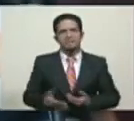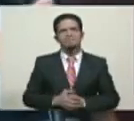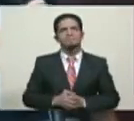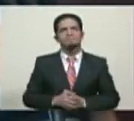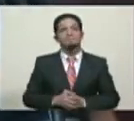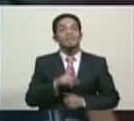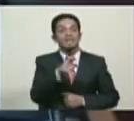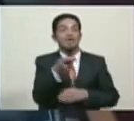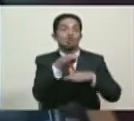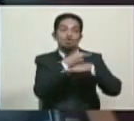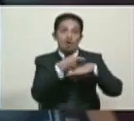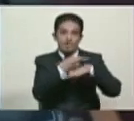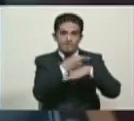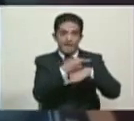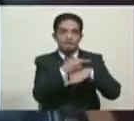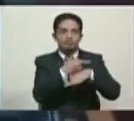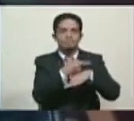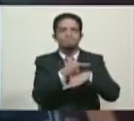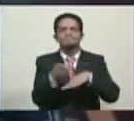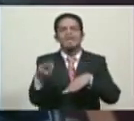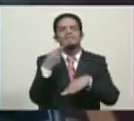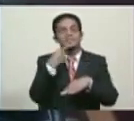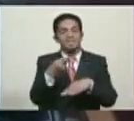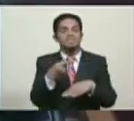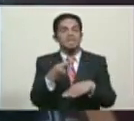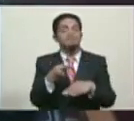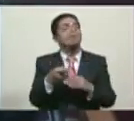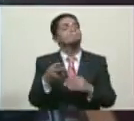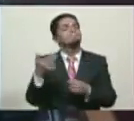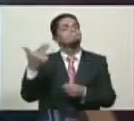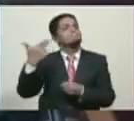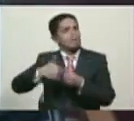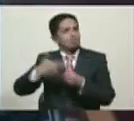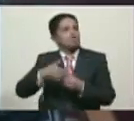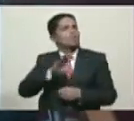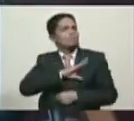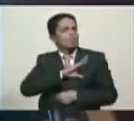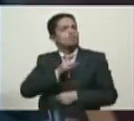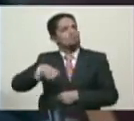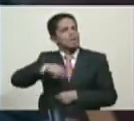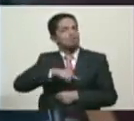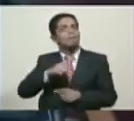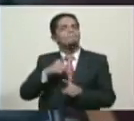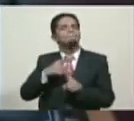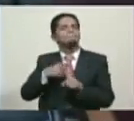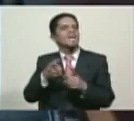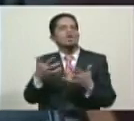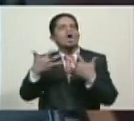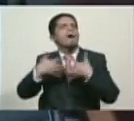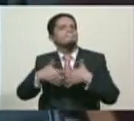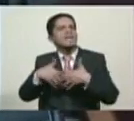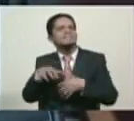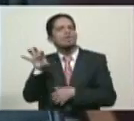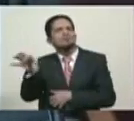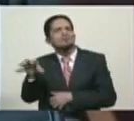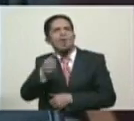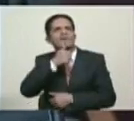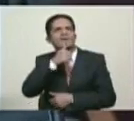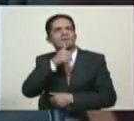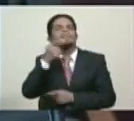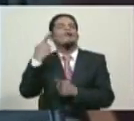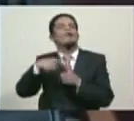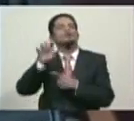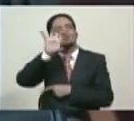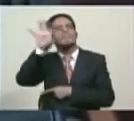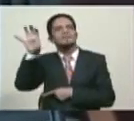Ese gobierno optó por una nacionalización concertada con las transnacionales y para nada se tomaron las previsiones para